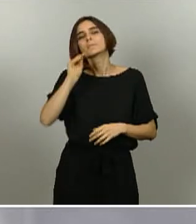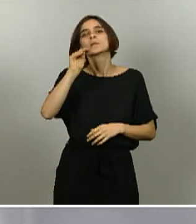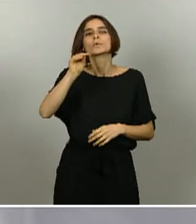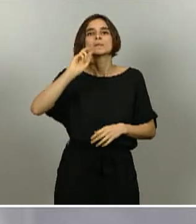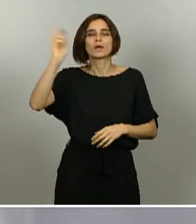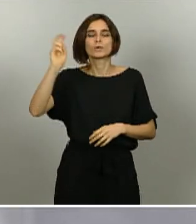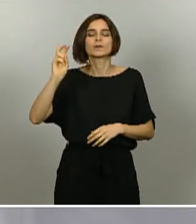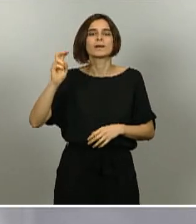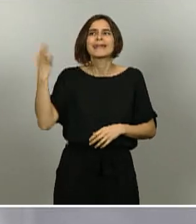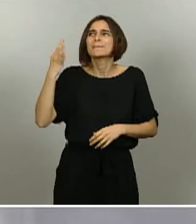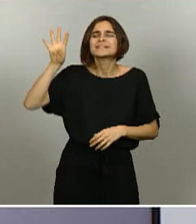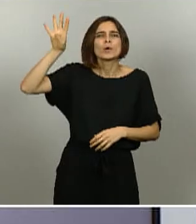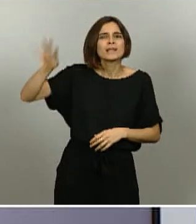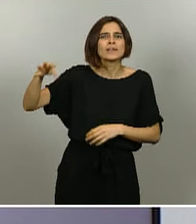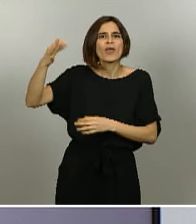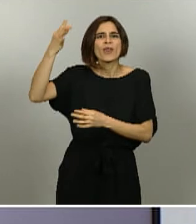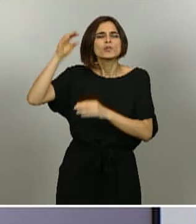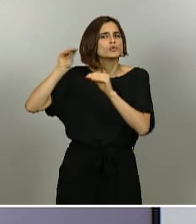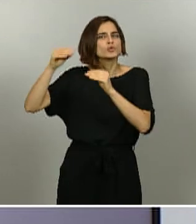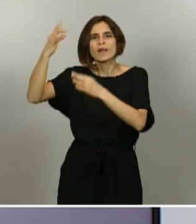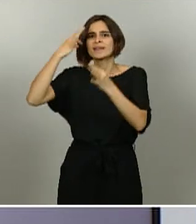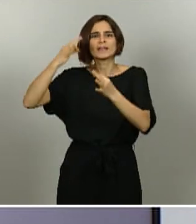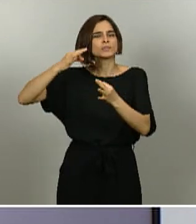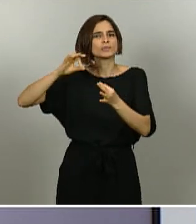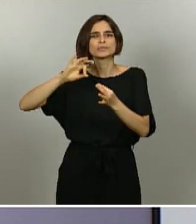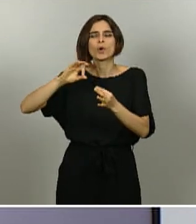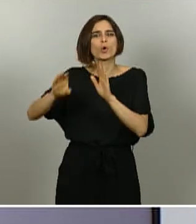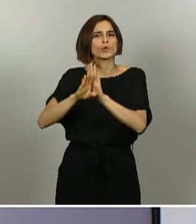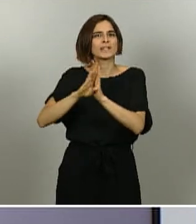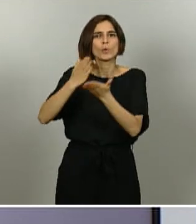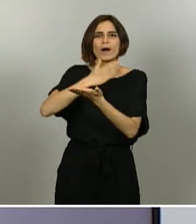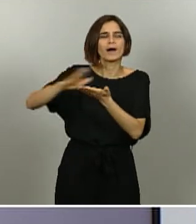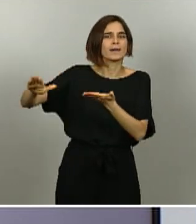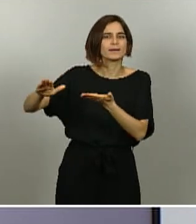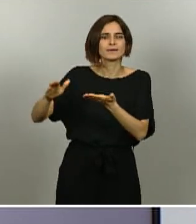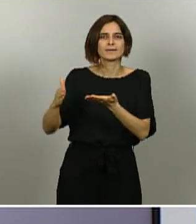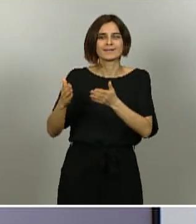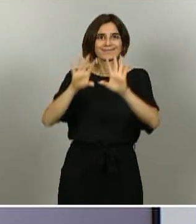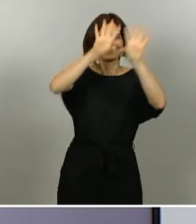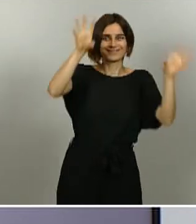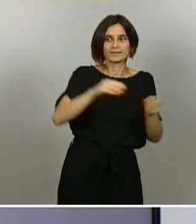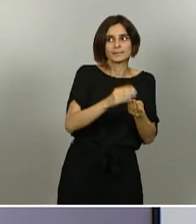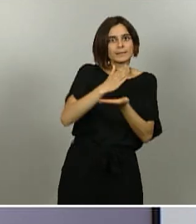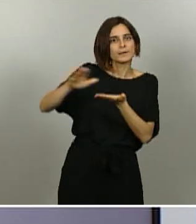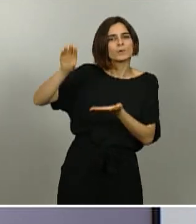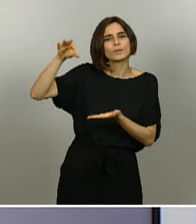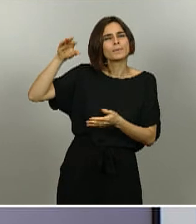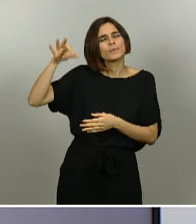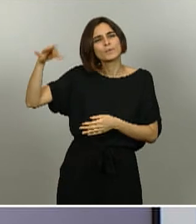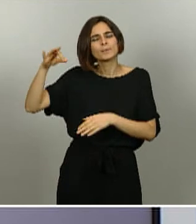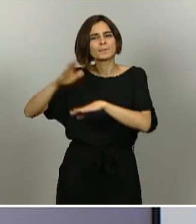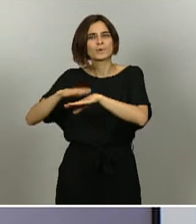Cataluña ha notificado hoy sus datos, pero sí que es verdad que tenemos alguna información que tenemos que verificar.